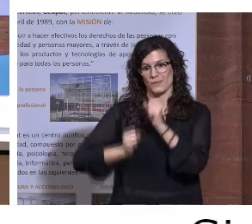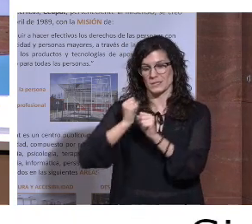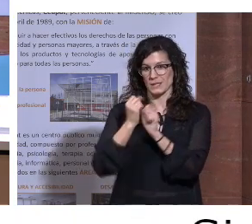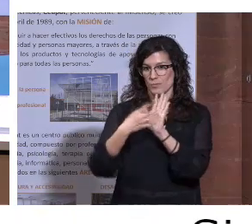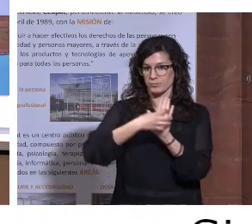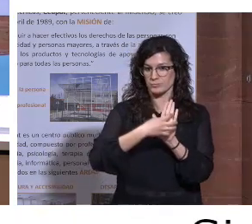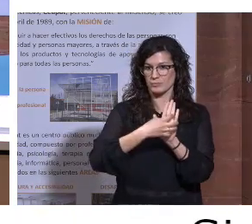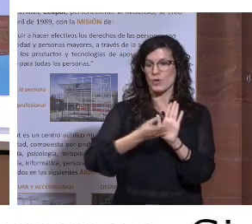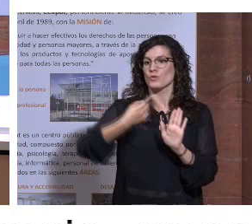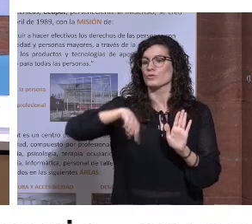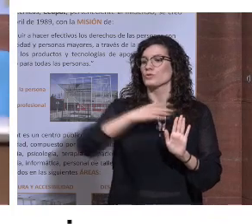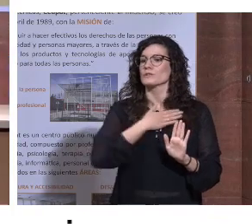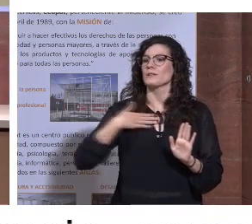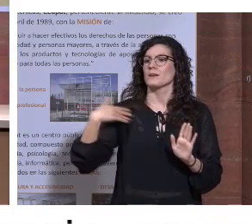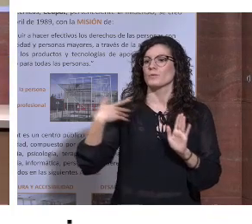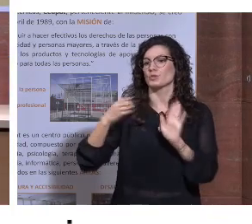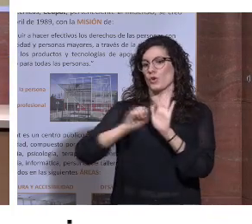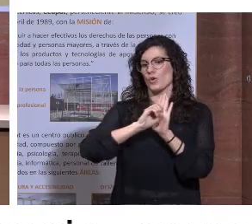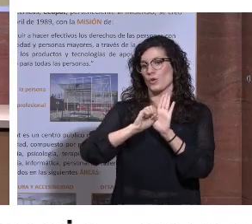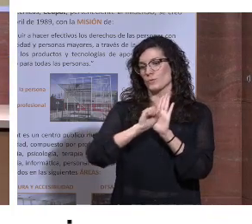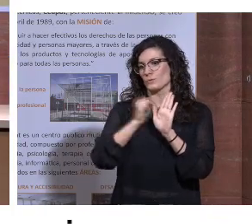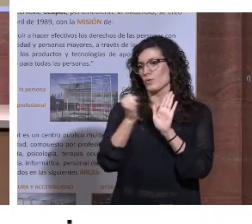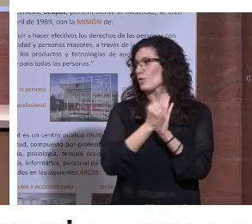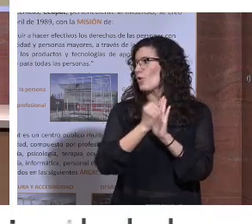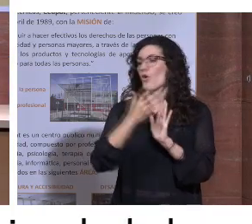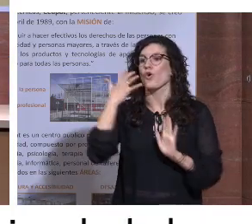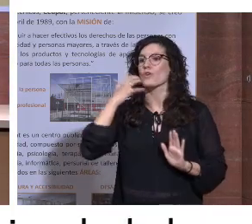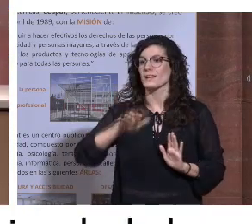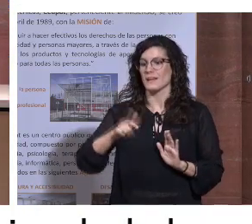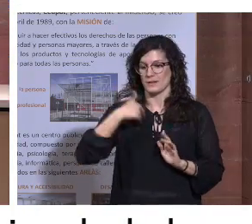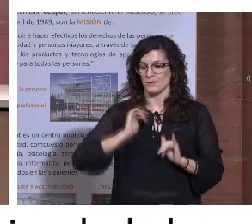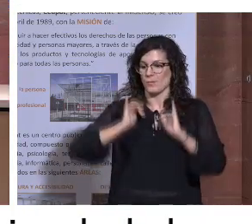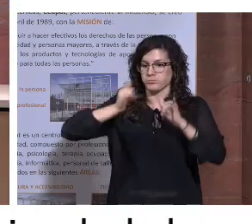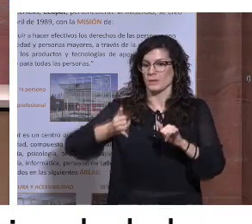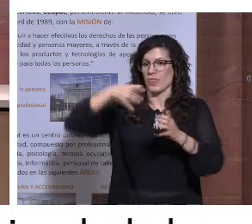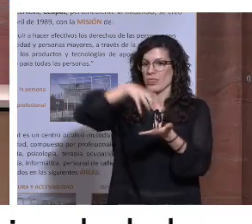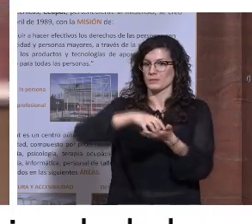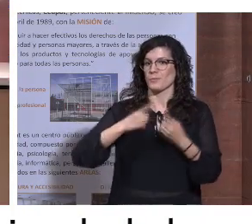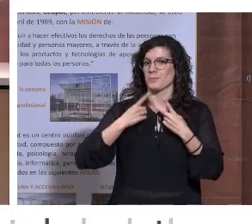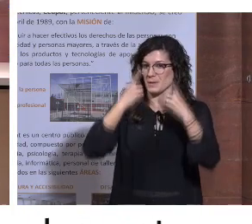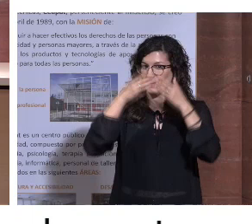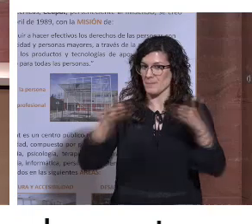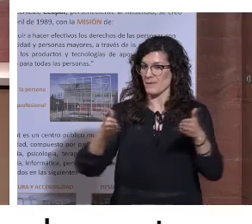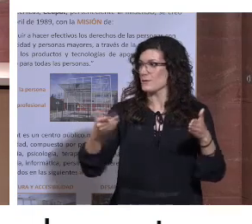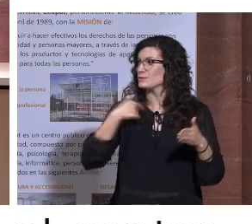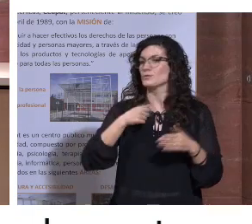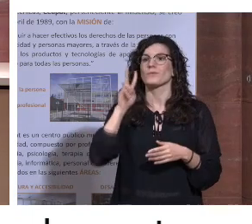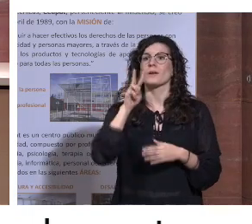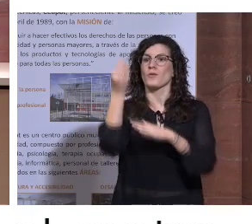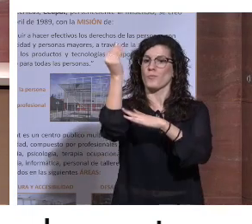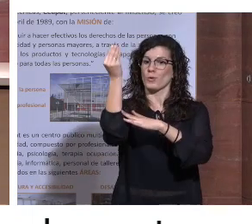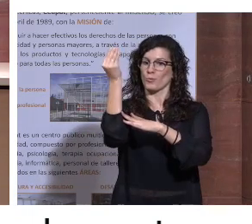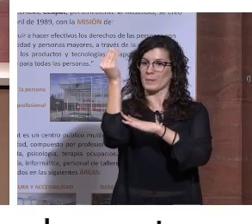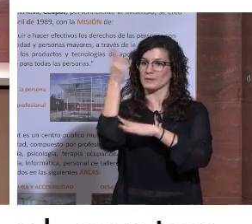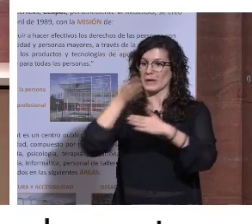como quisimos dejar el logo original del CEAPAD, y yo cuando llegué aquí al centro la primera vez, me acuerdo que me fijé en el monumento que tenemos en la